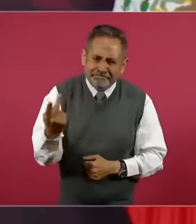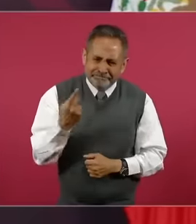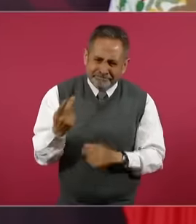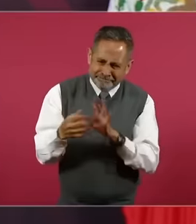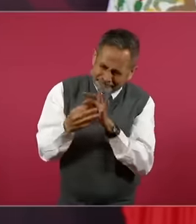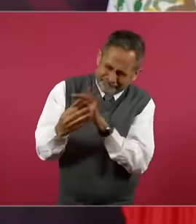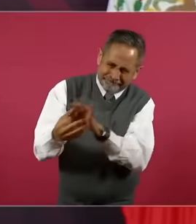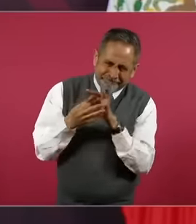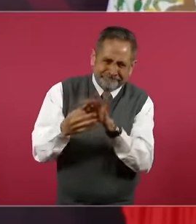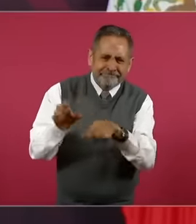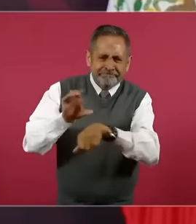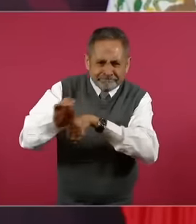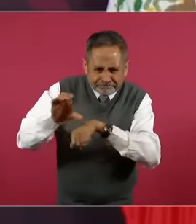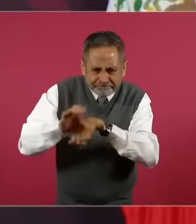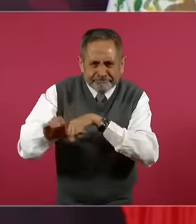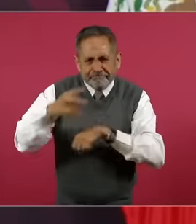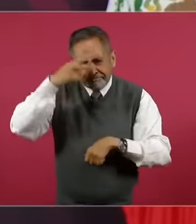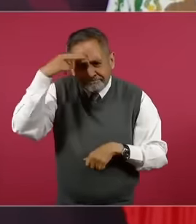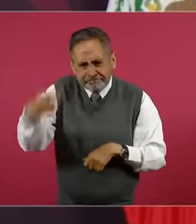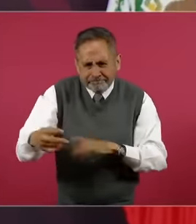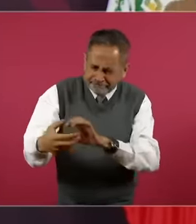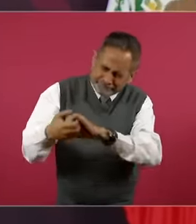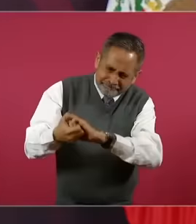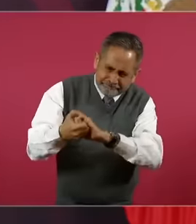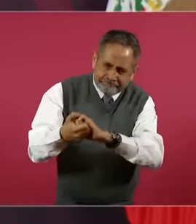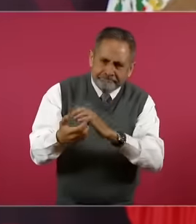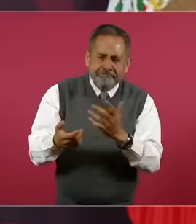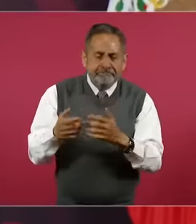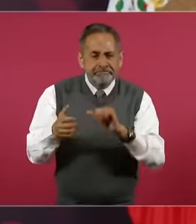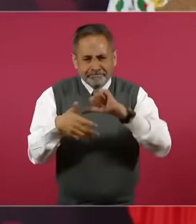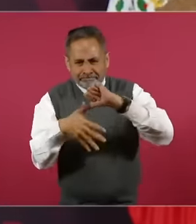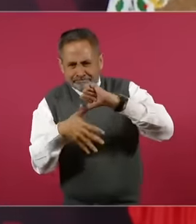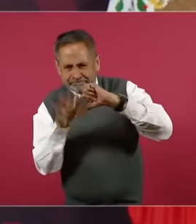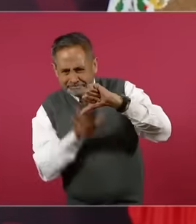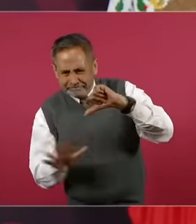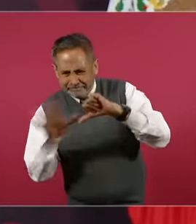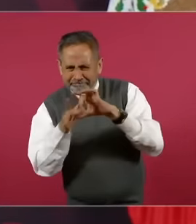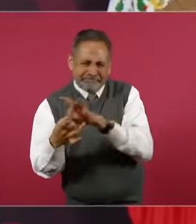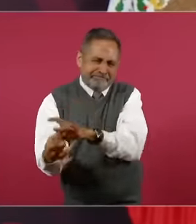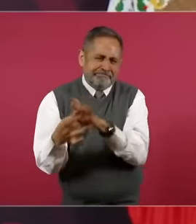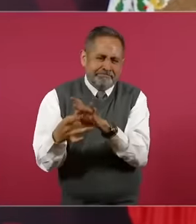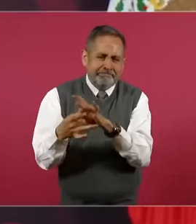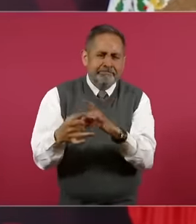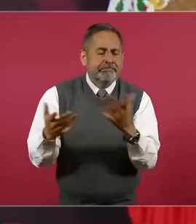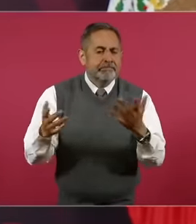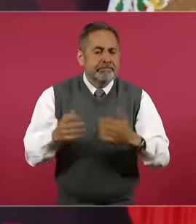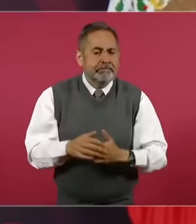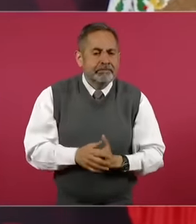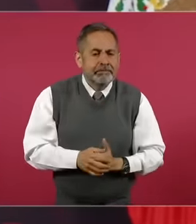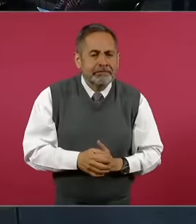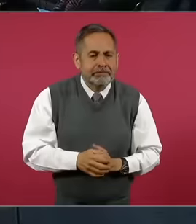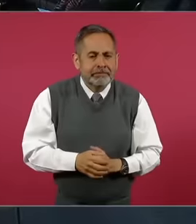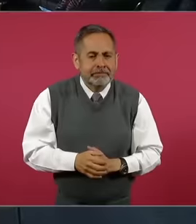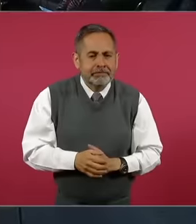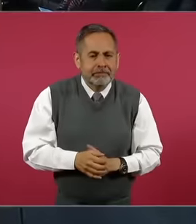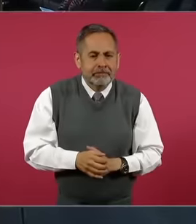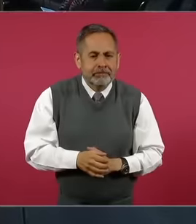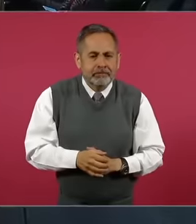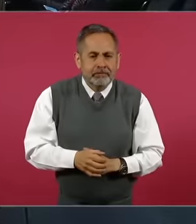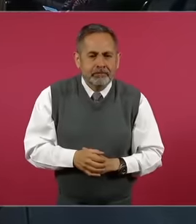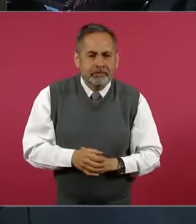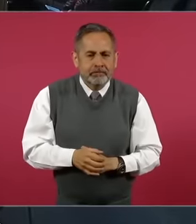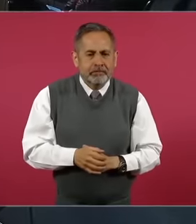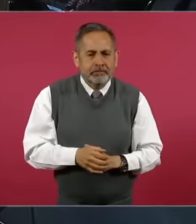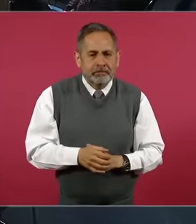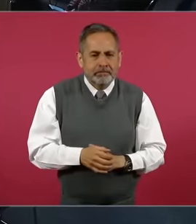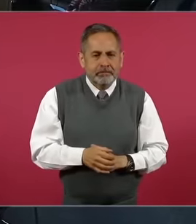pueblos, de toda nuestra América. Como Tijuana, gracias.